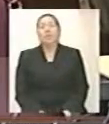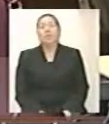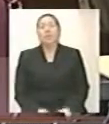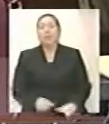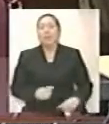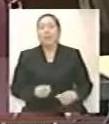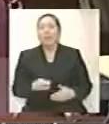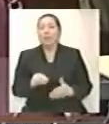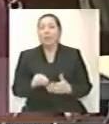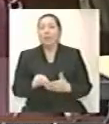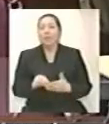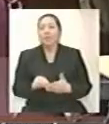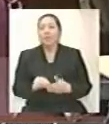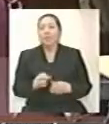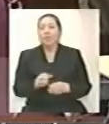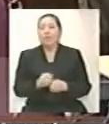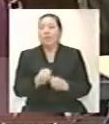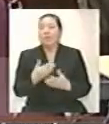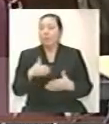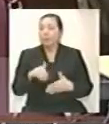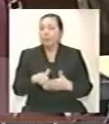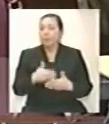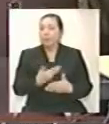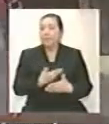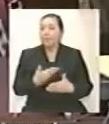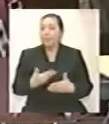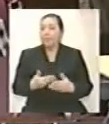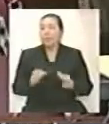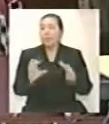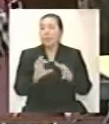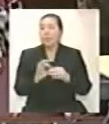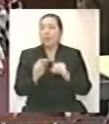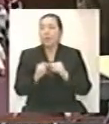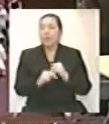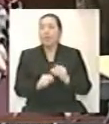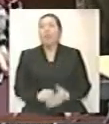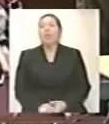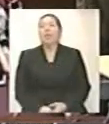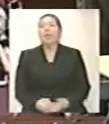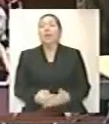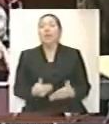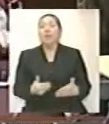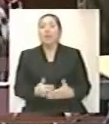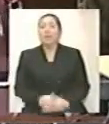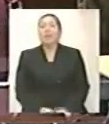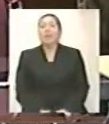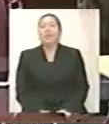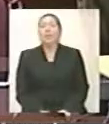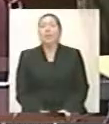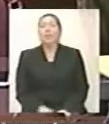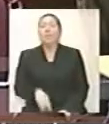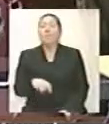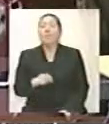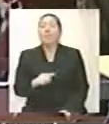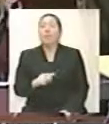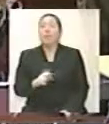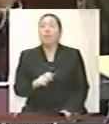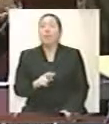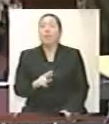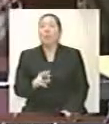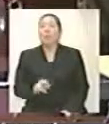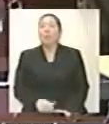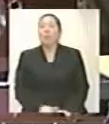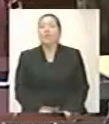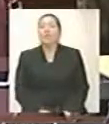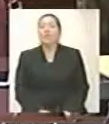por Momellona participa en el sustento a las candidaturas presidenciales de Unidad de la Nación y antidictatoriales de Javier Pérez de Cuellar y Alberto Andrade.